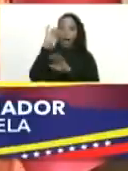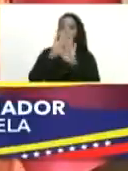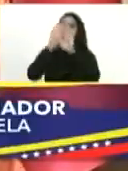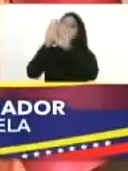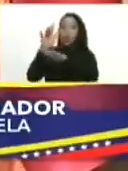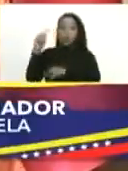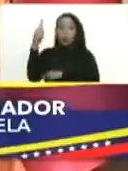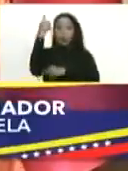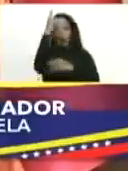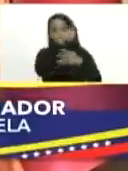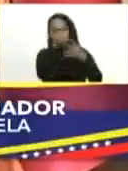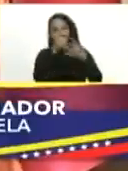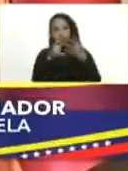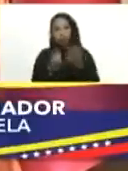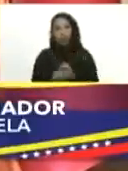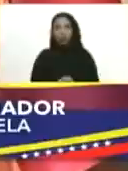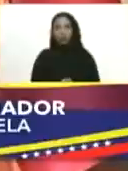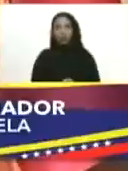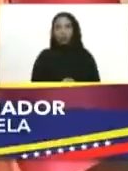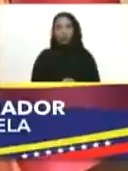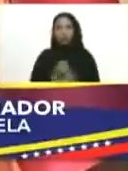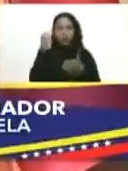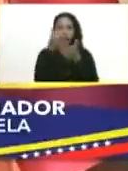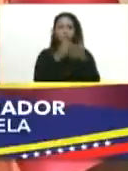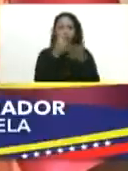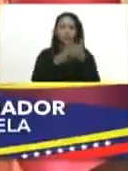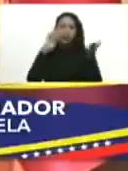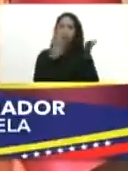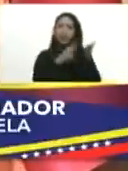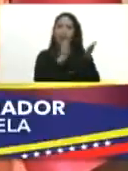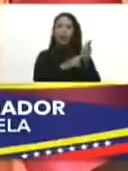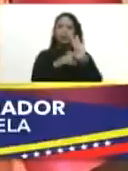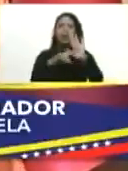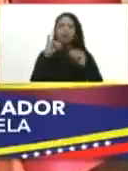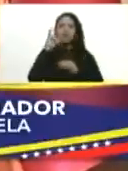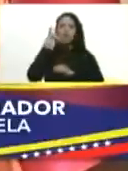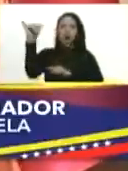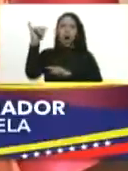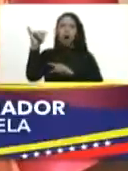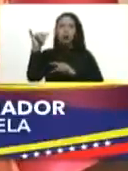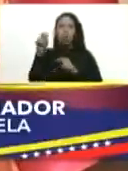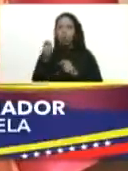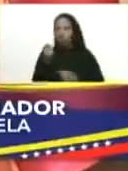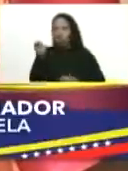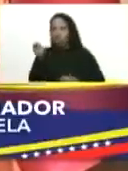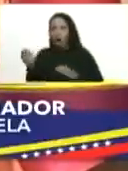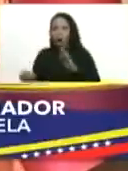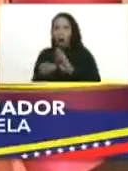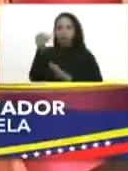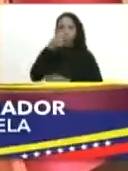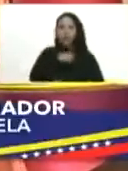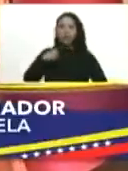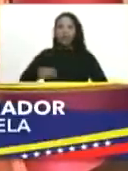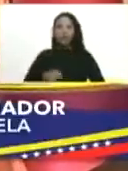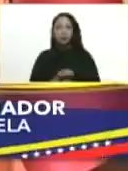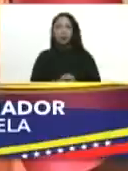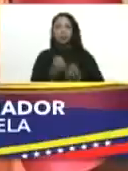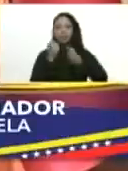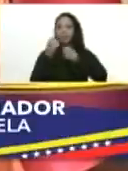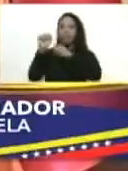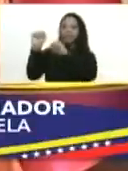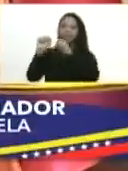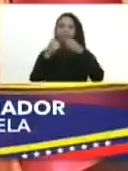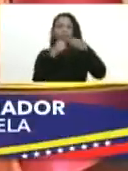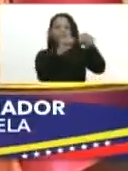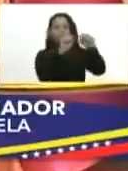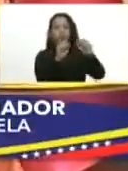la primera línea de la batalla por la verdad, denunciando todas las provocaciones contra China, rechazando